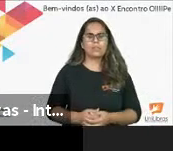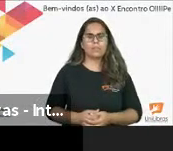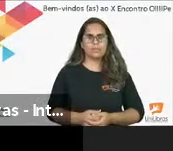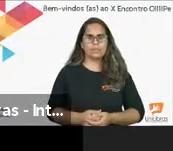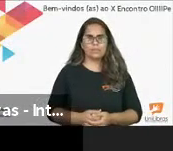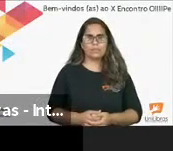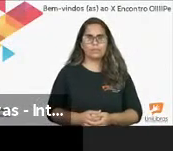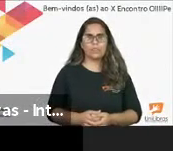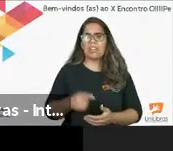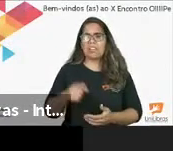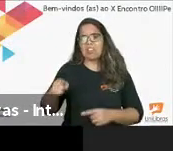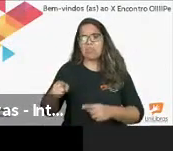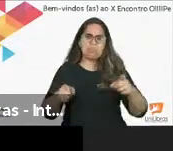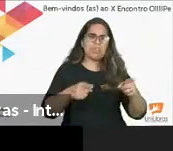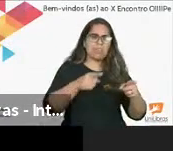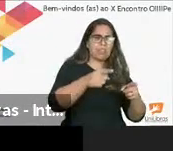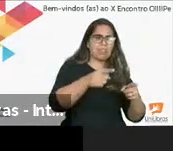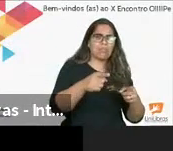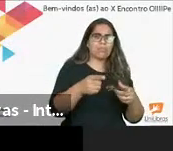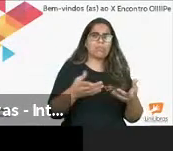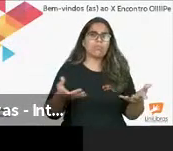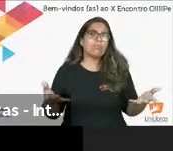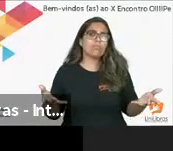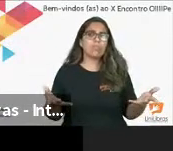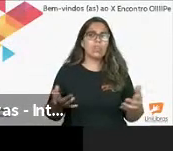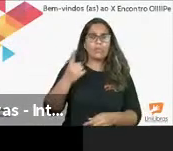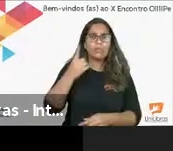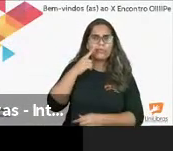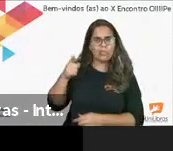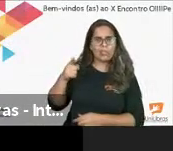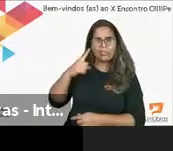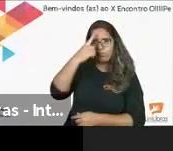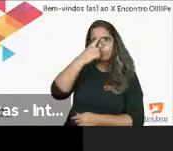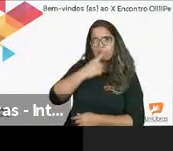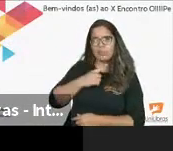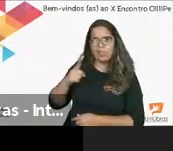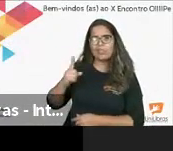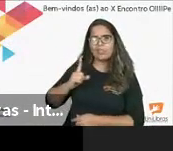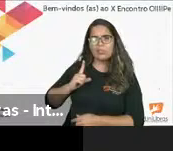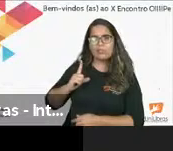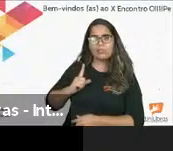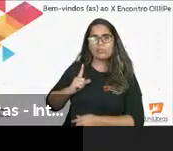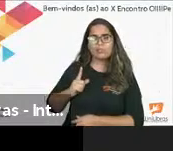o aquí, aquí o acá, ninguno de estos llega a donde llega,